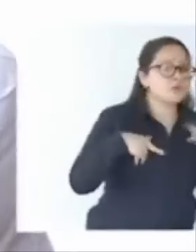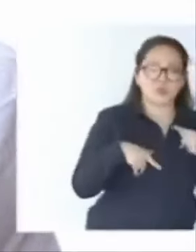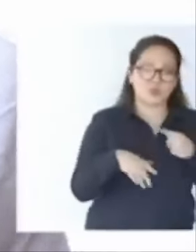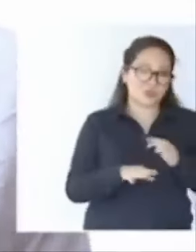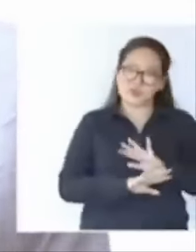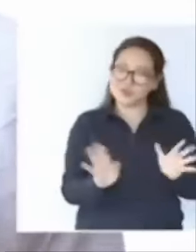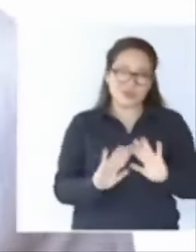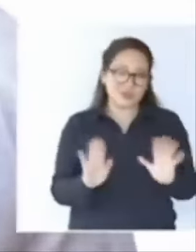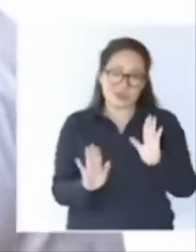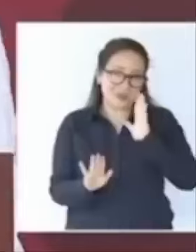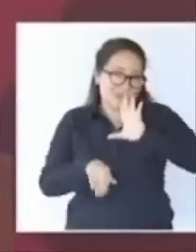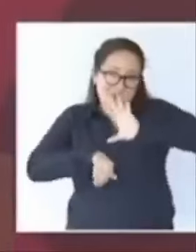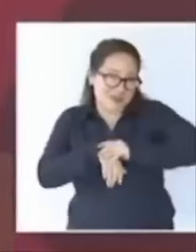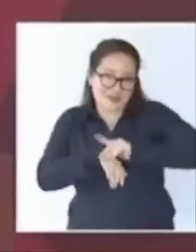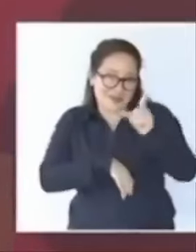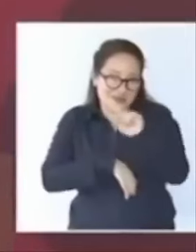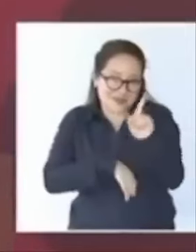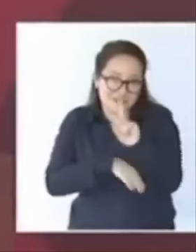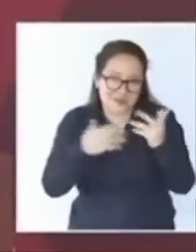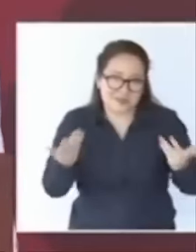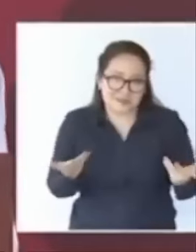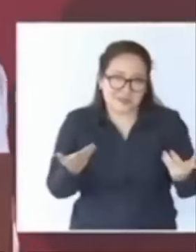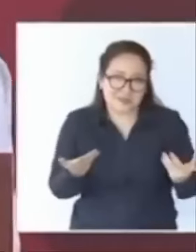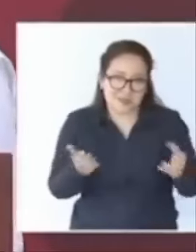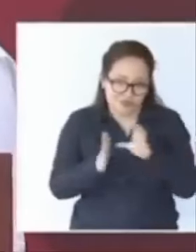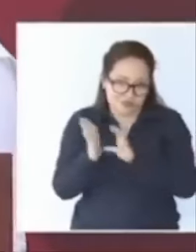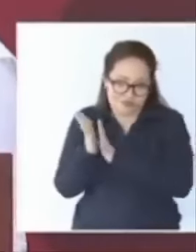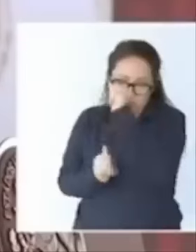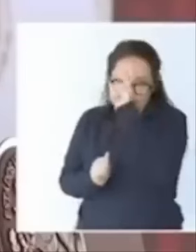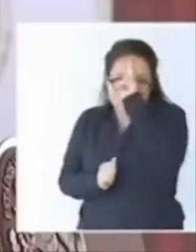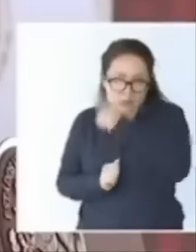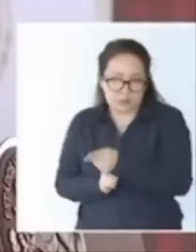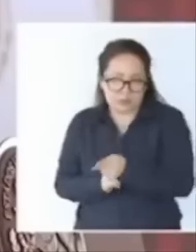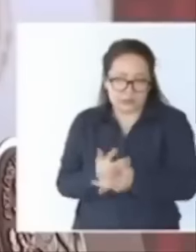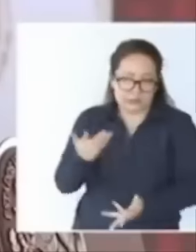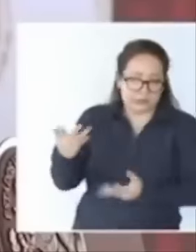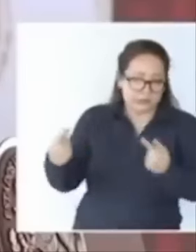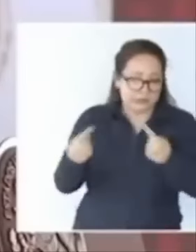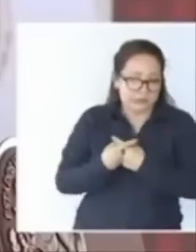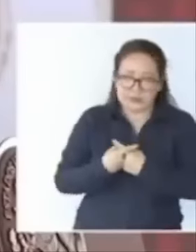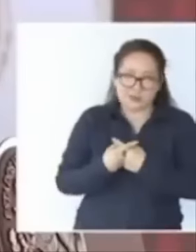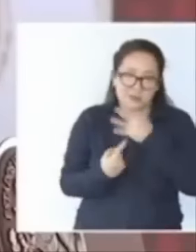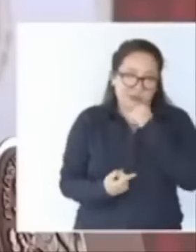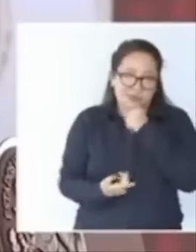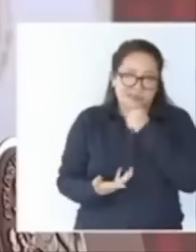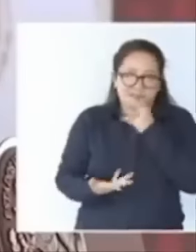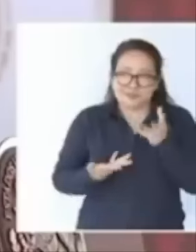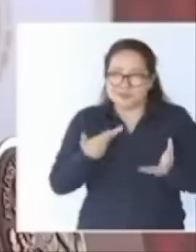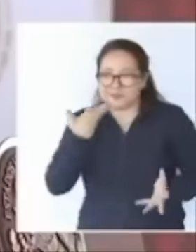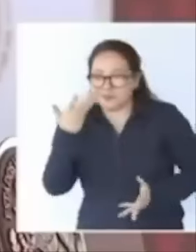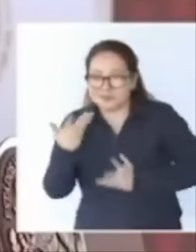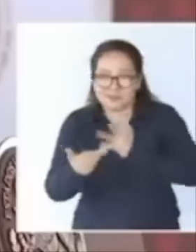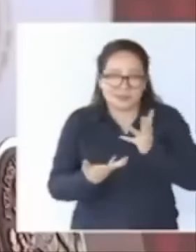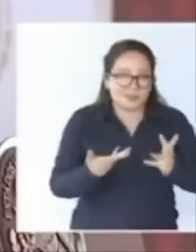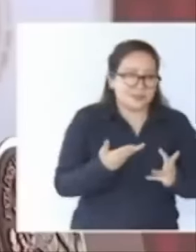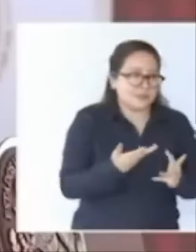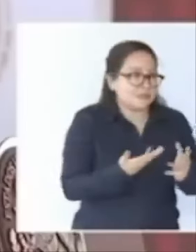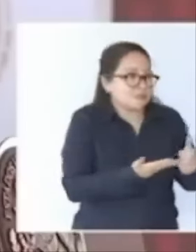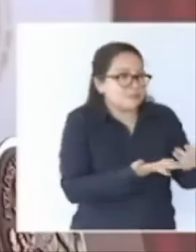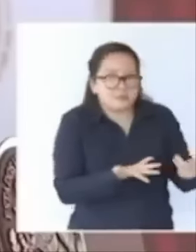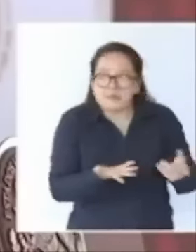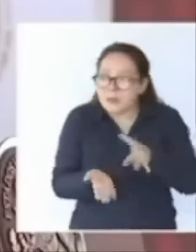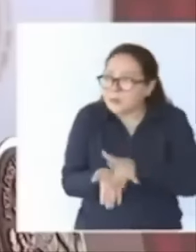No lo permitía la constitución y no podíamos apoyarnos